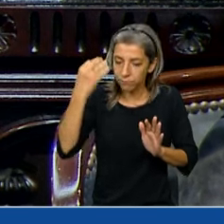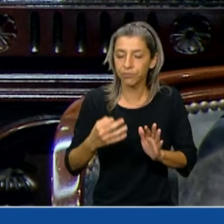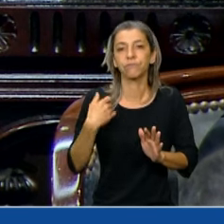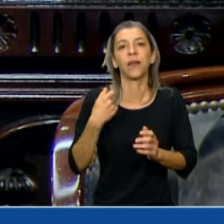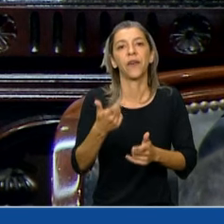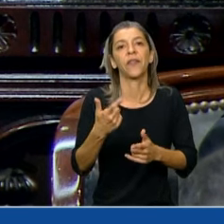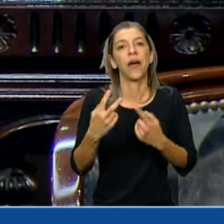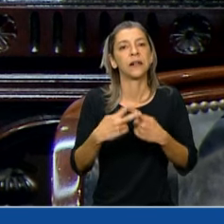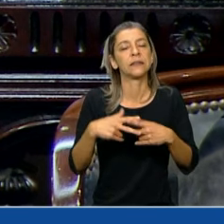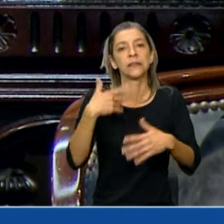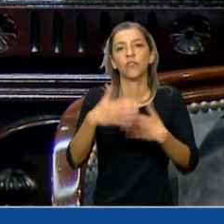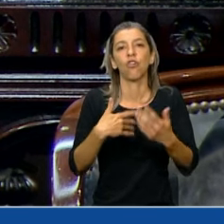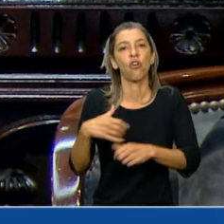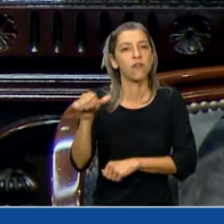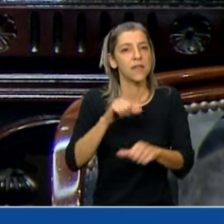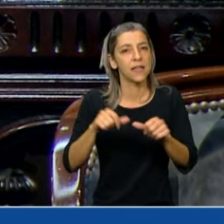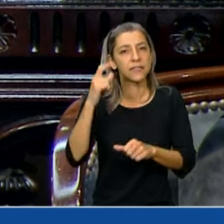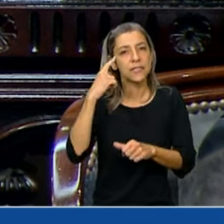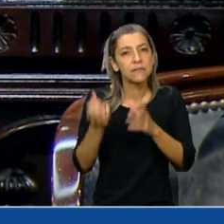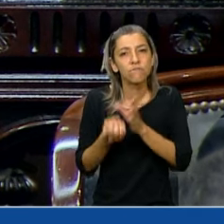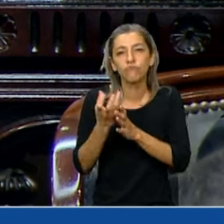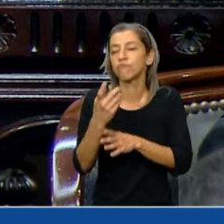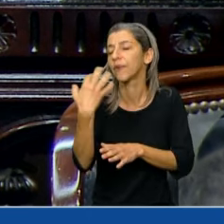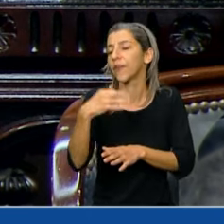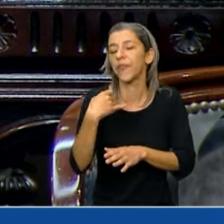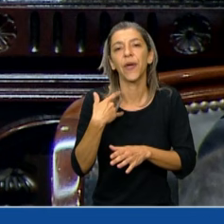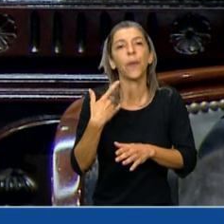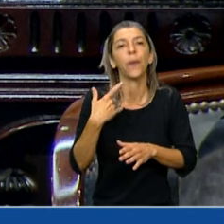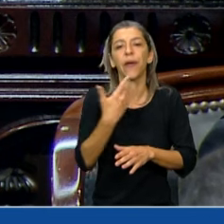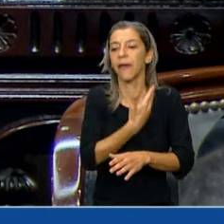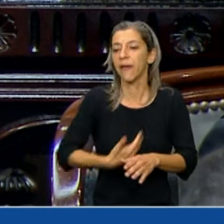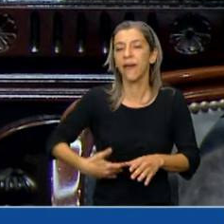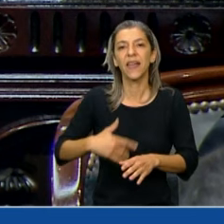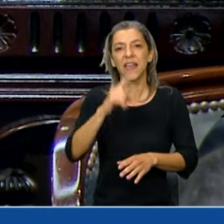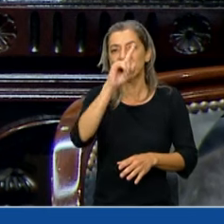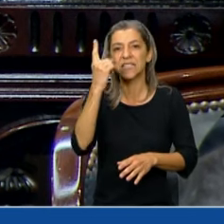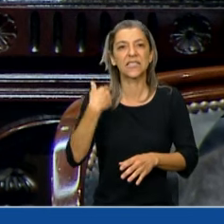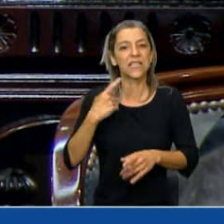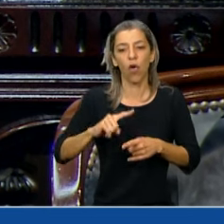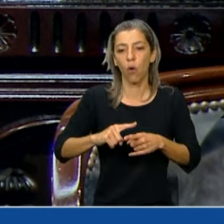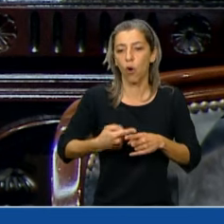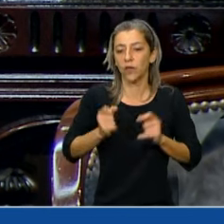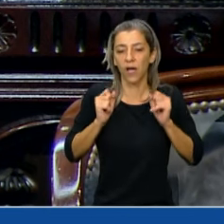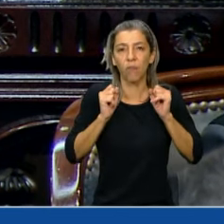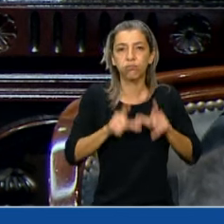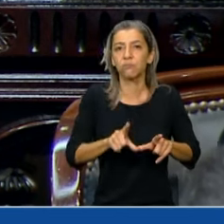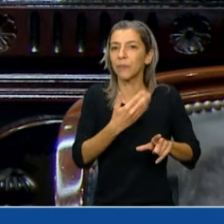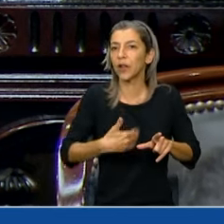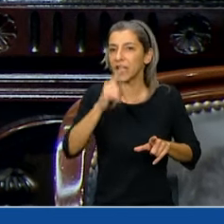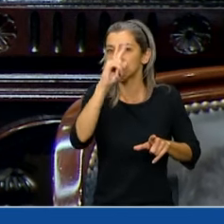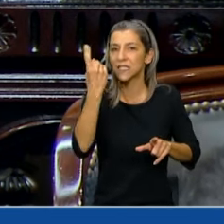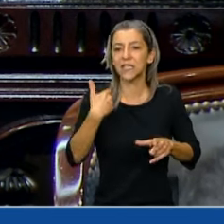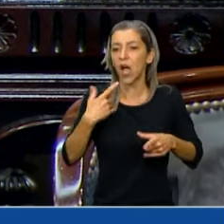estado la ciencia Argentina no es de ningún partido político ni de ninguna facción